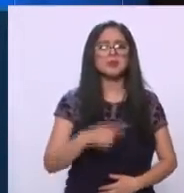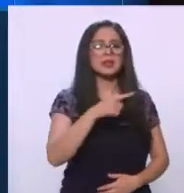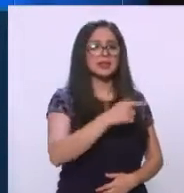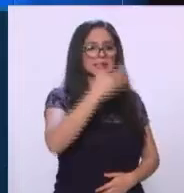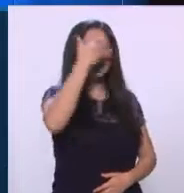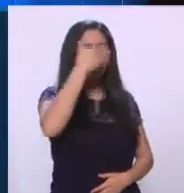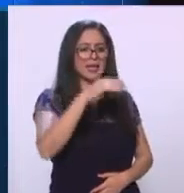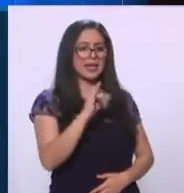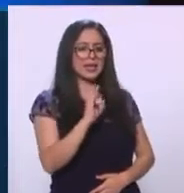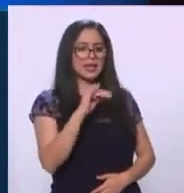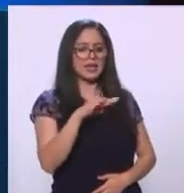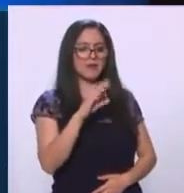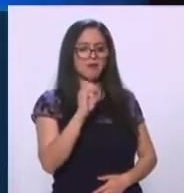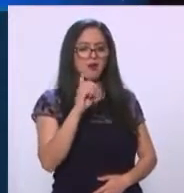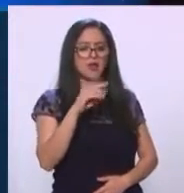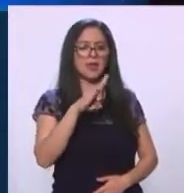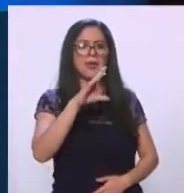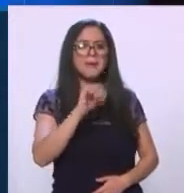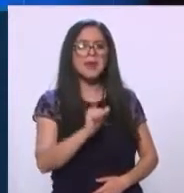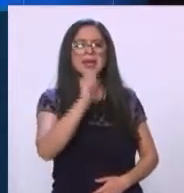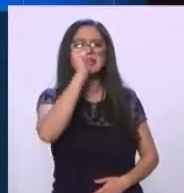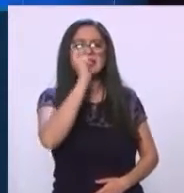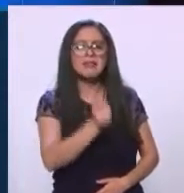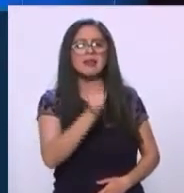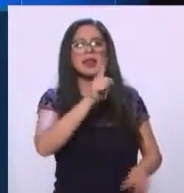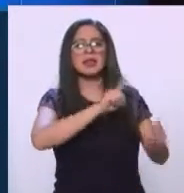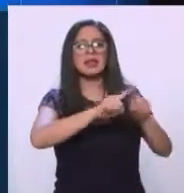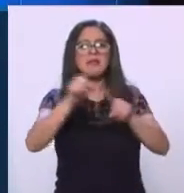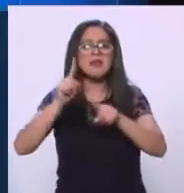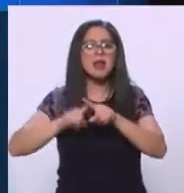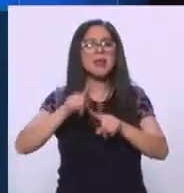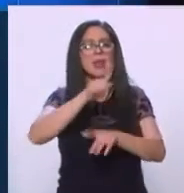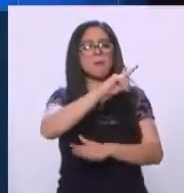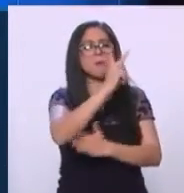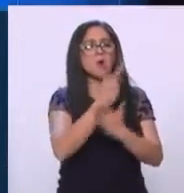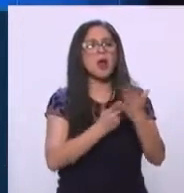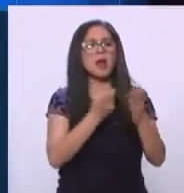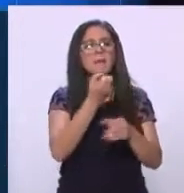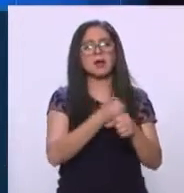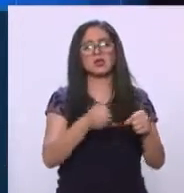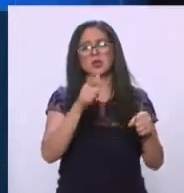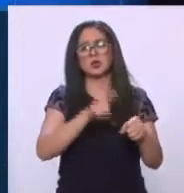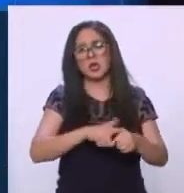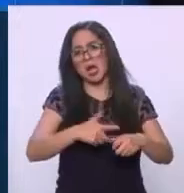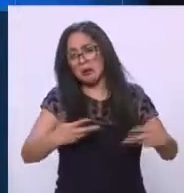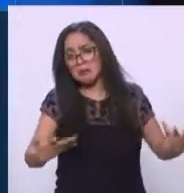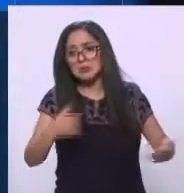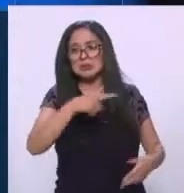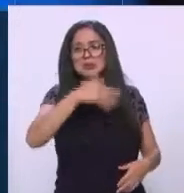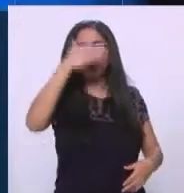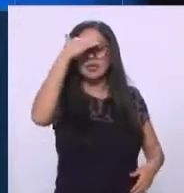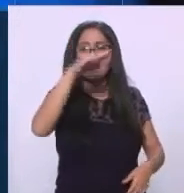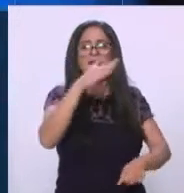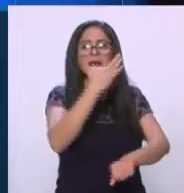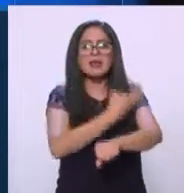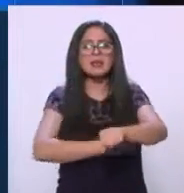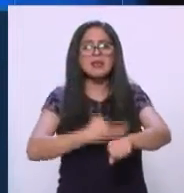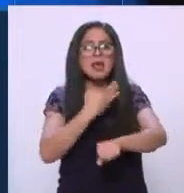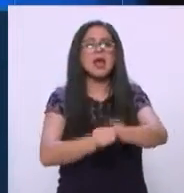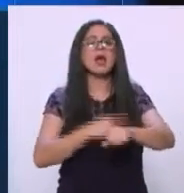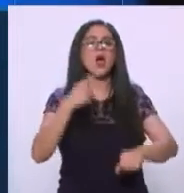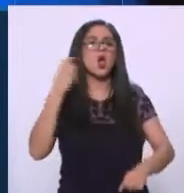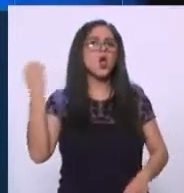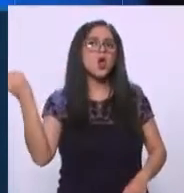noticias falsas sobre los programas sociales. Entonces, por ejemplo, todas las tardes en las conferencias vespertinas,